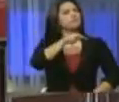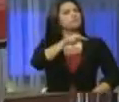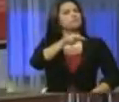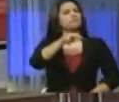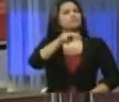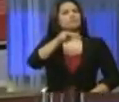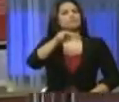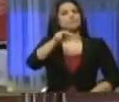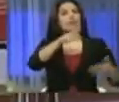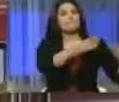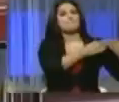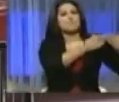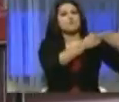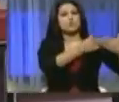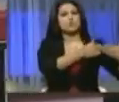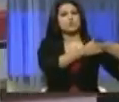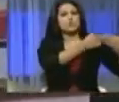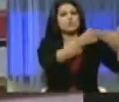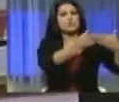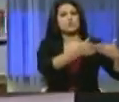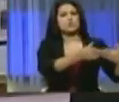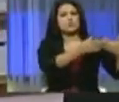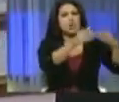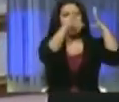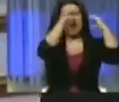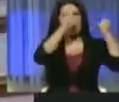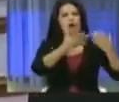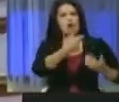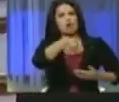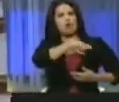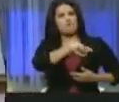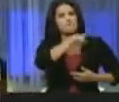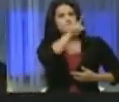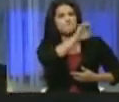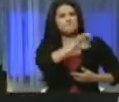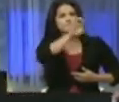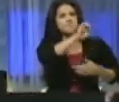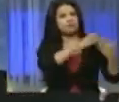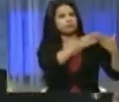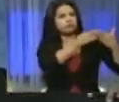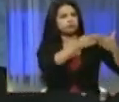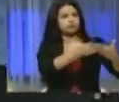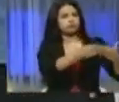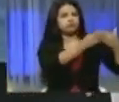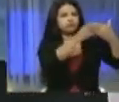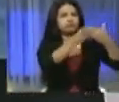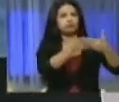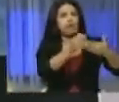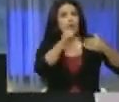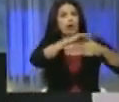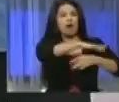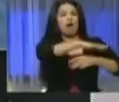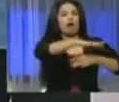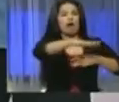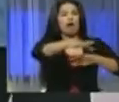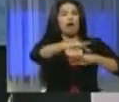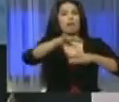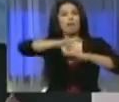las naves colonizadoras de Europa, de la España imperial. Esta